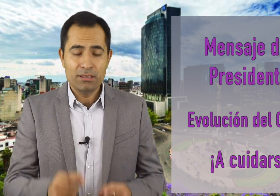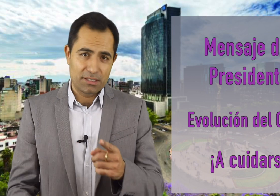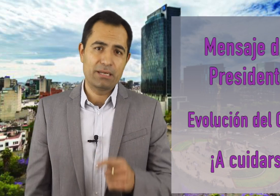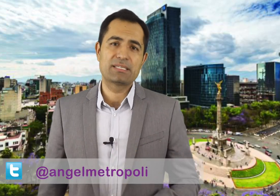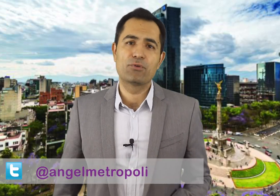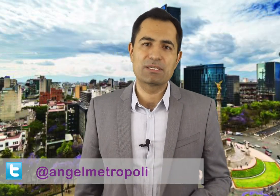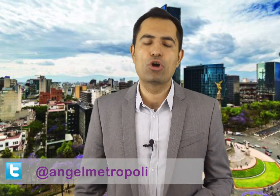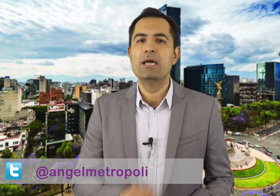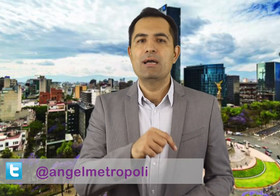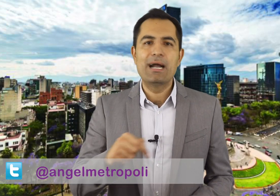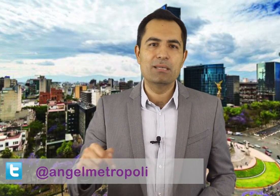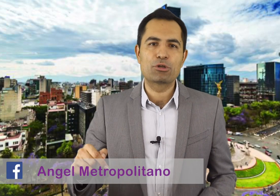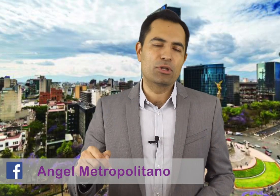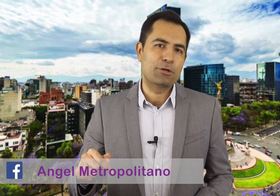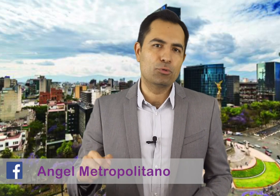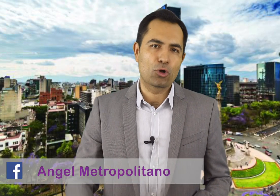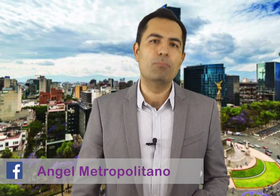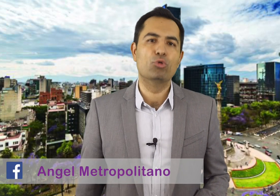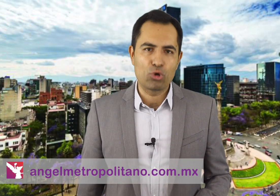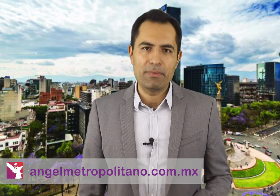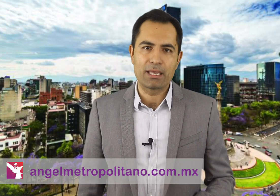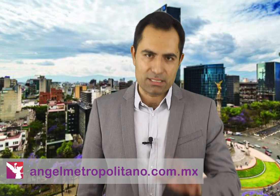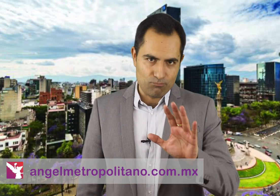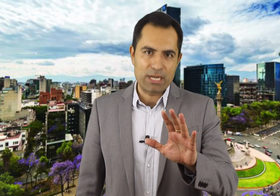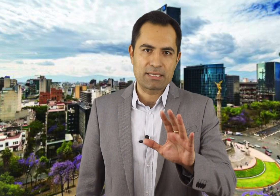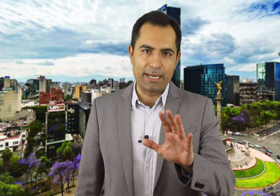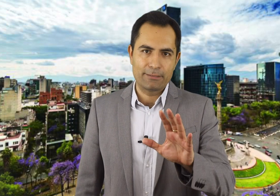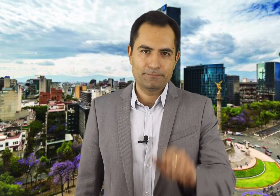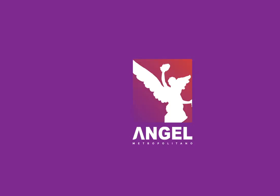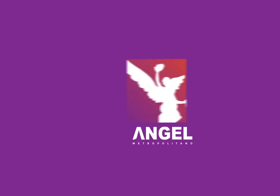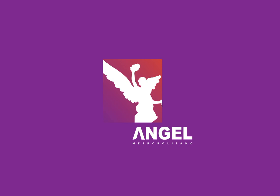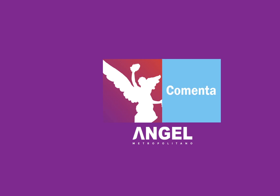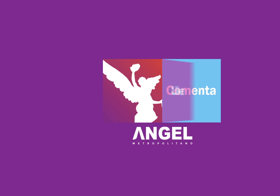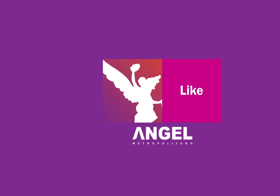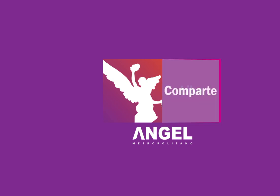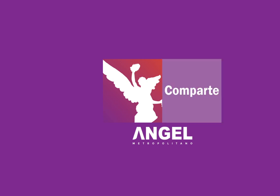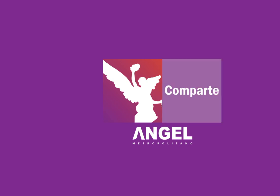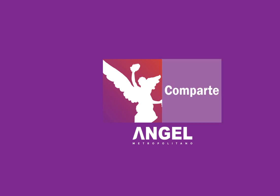Cuídese. Y si quiere más información, angelmetropolitano.com.mx. Buena semana.